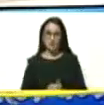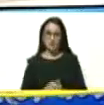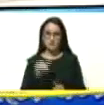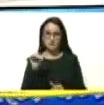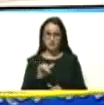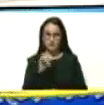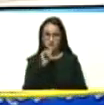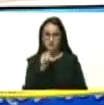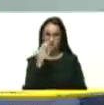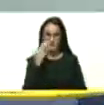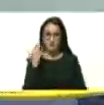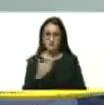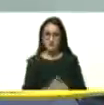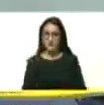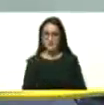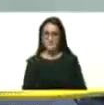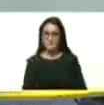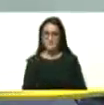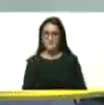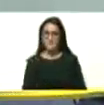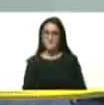tardes,